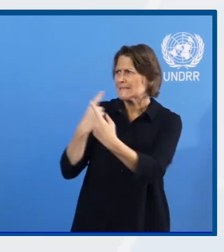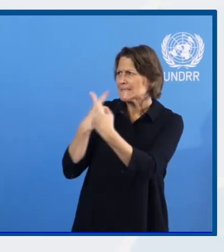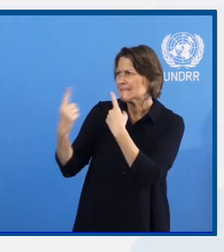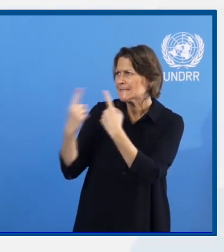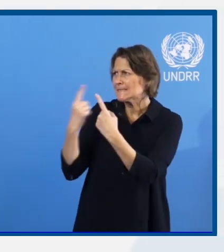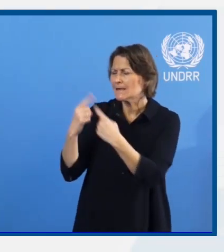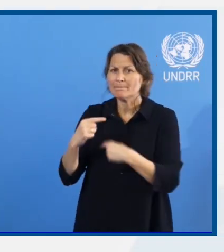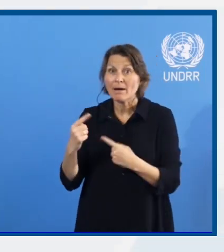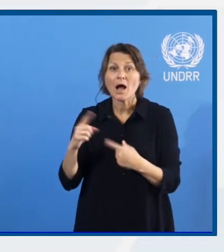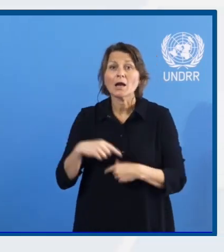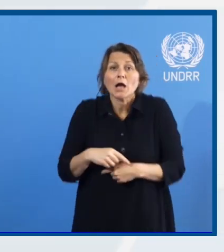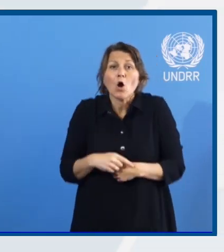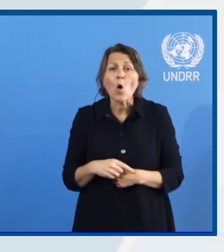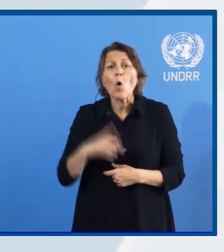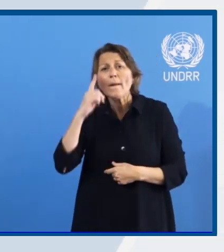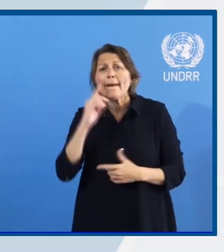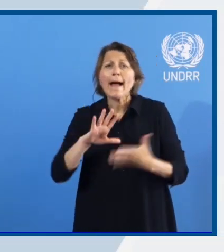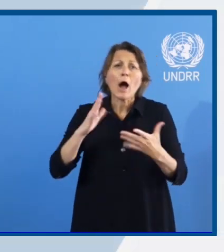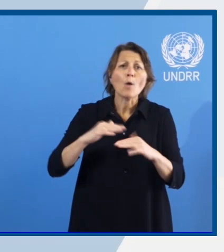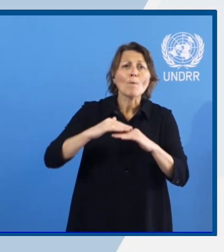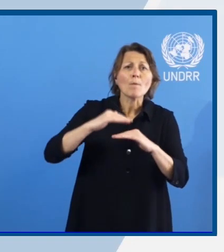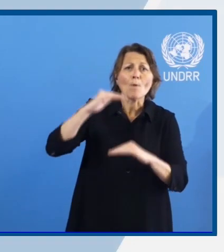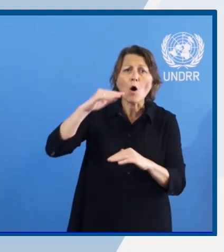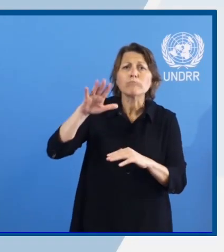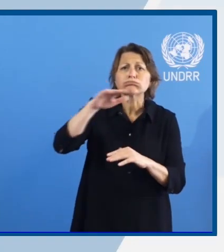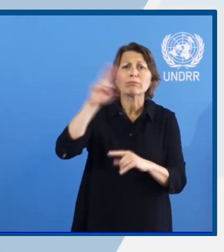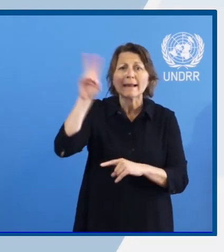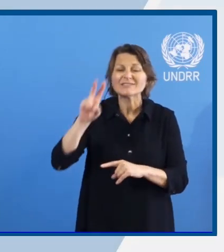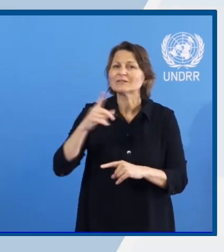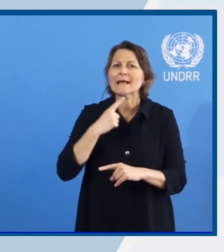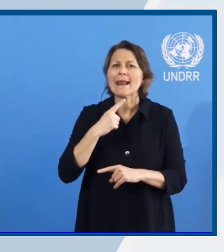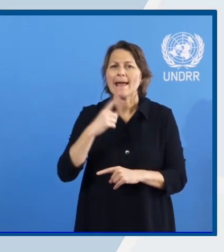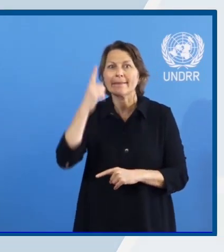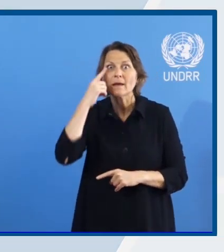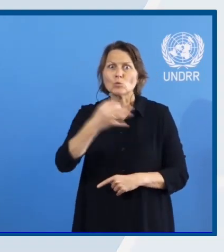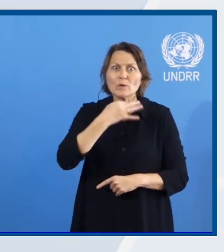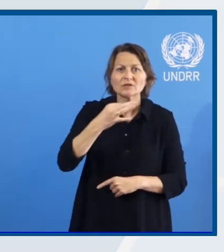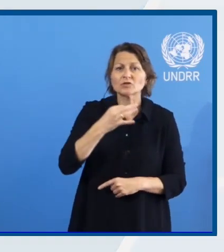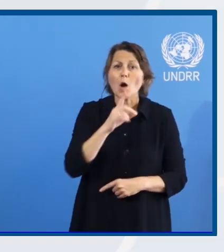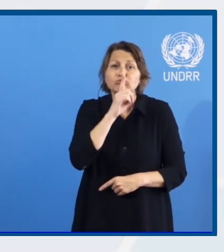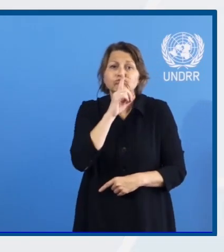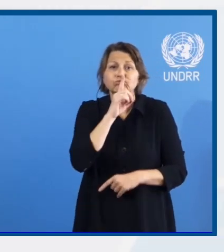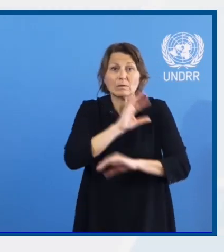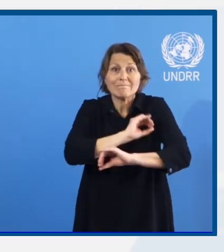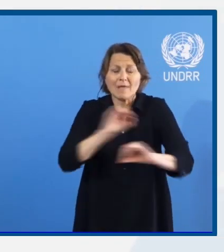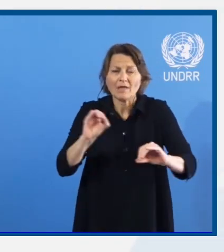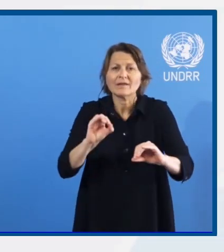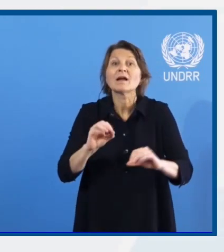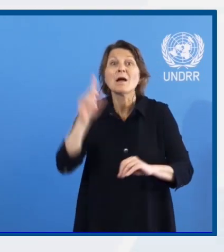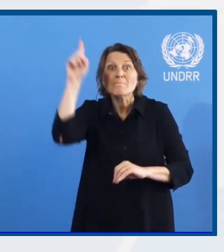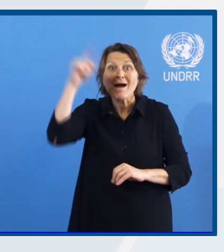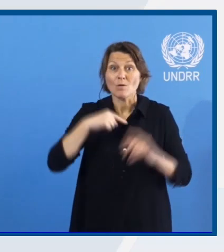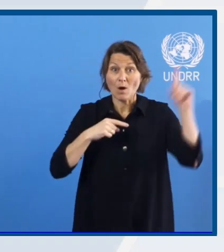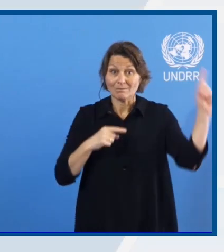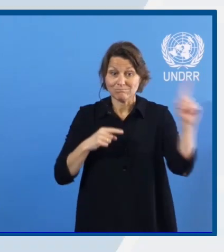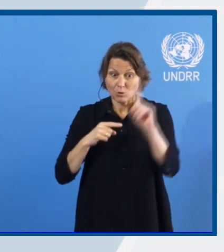intensidad y la pregunta de nuestro presidente al científico fue ¿cuándo va a ocurrir?